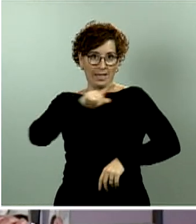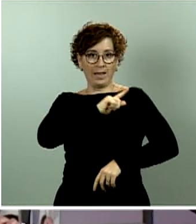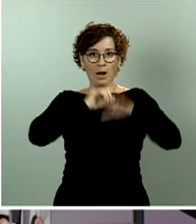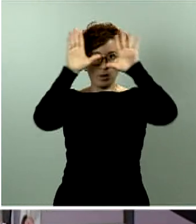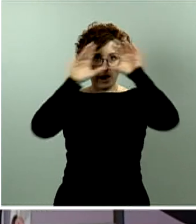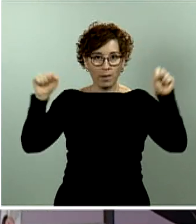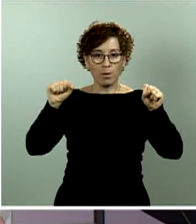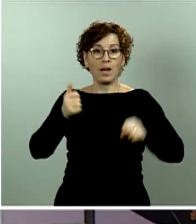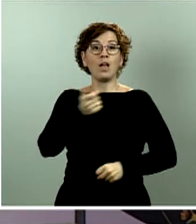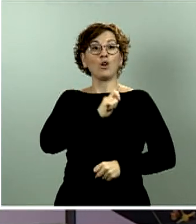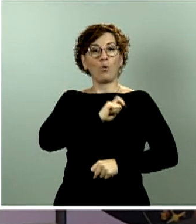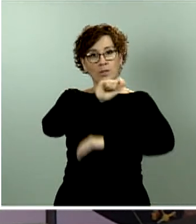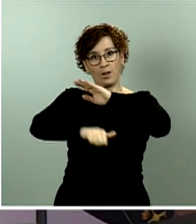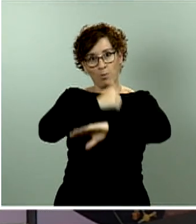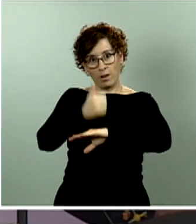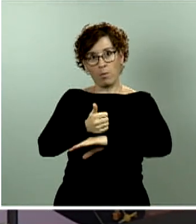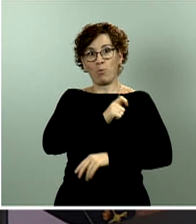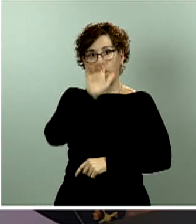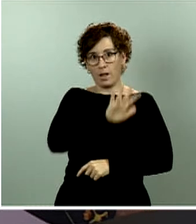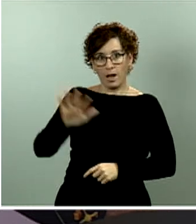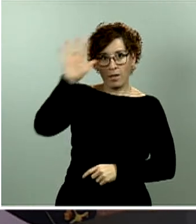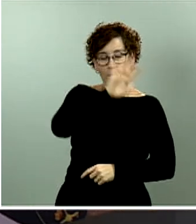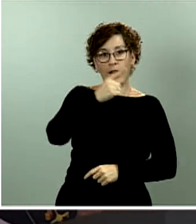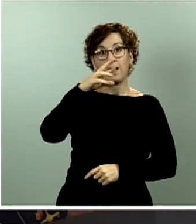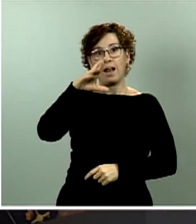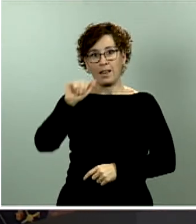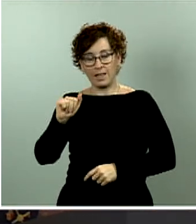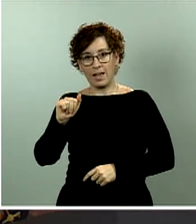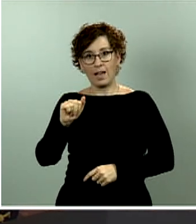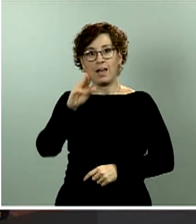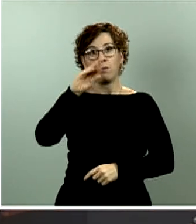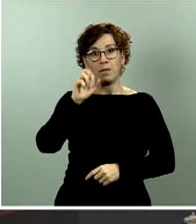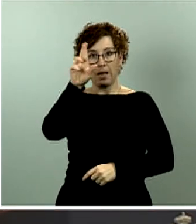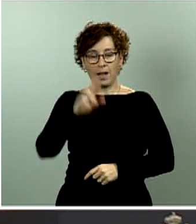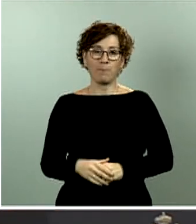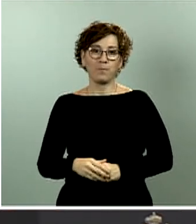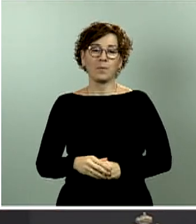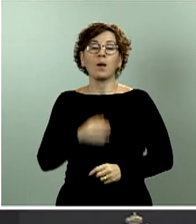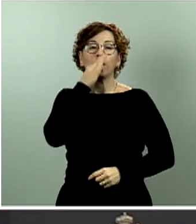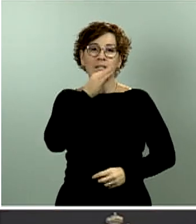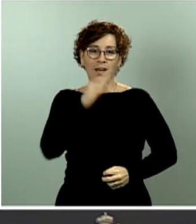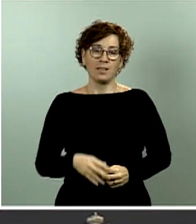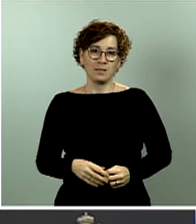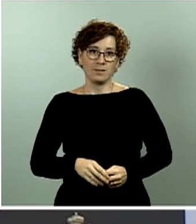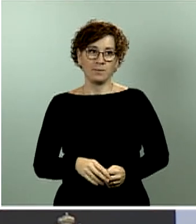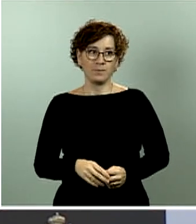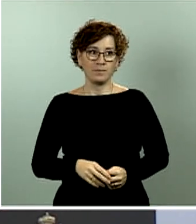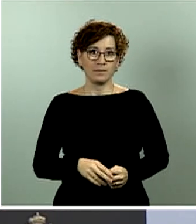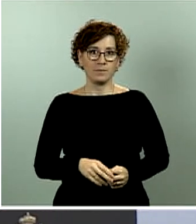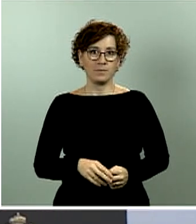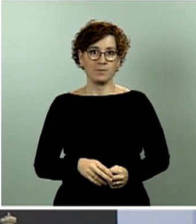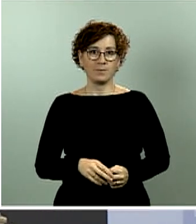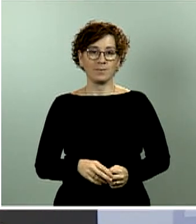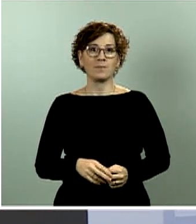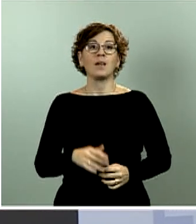comisarios principales de la Policía Nacional, José García Molina y Pilar Ayue. Buenas tardes. Y María José Serra,